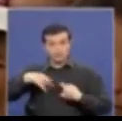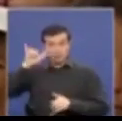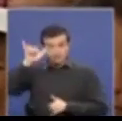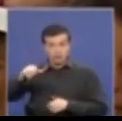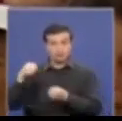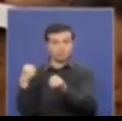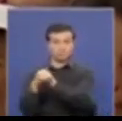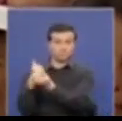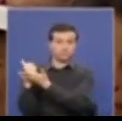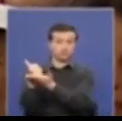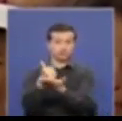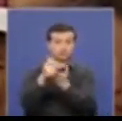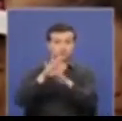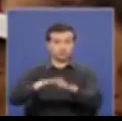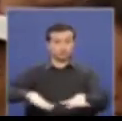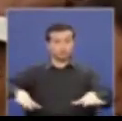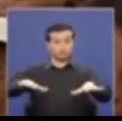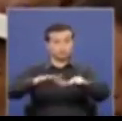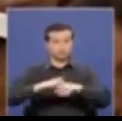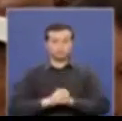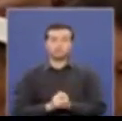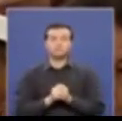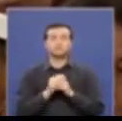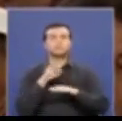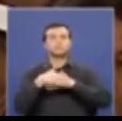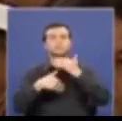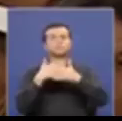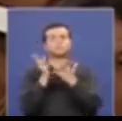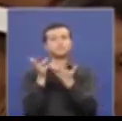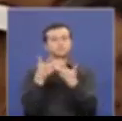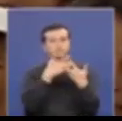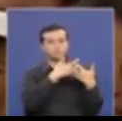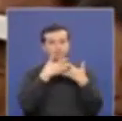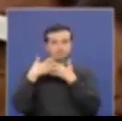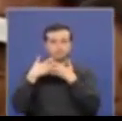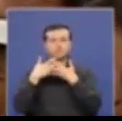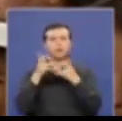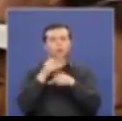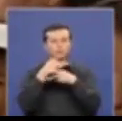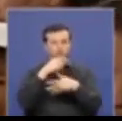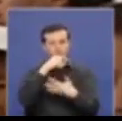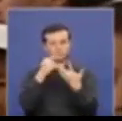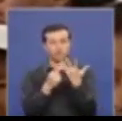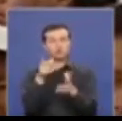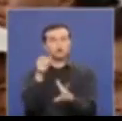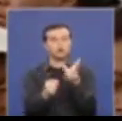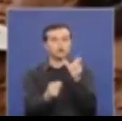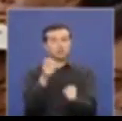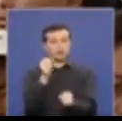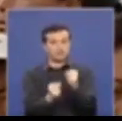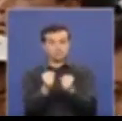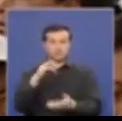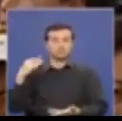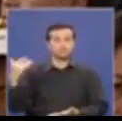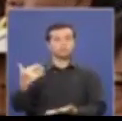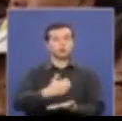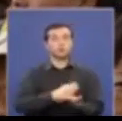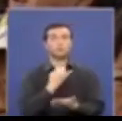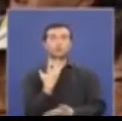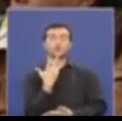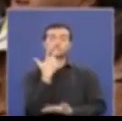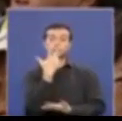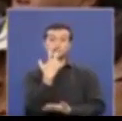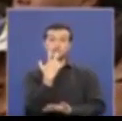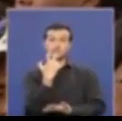Después tenemos en temas de articulación de productores y de centros de acopio de leche, que es lo mismo, vamos a llegar a